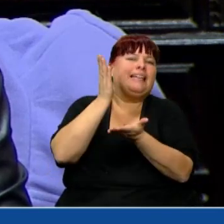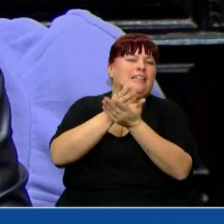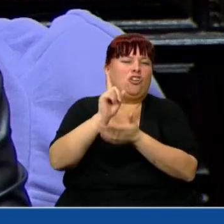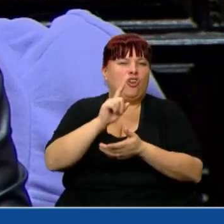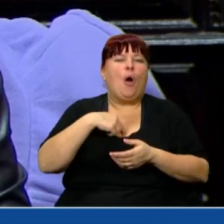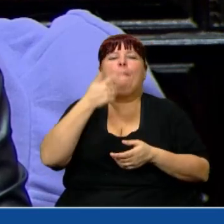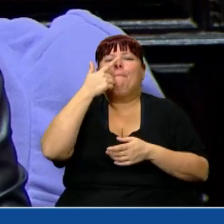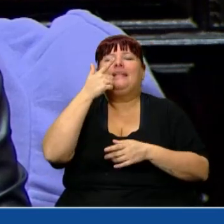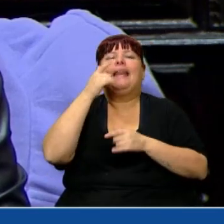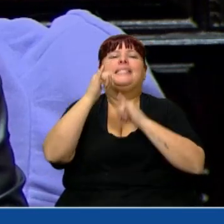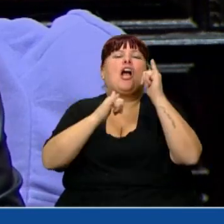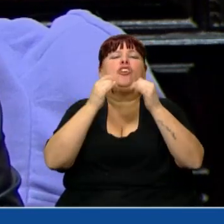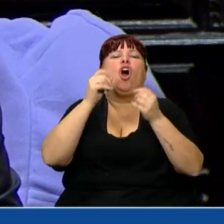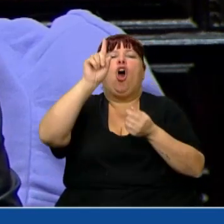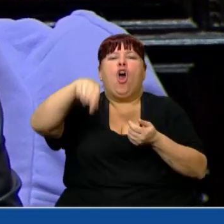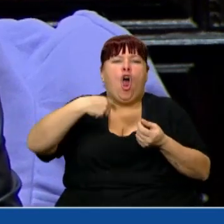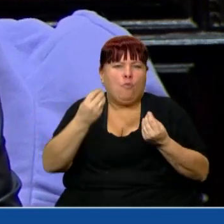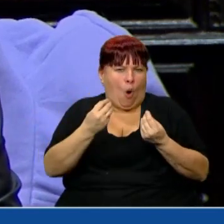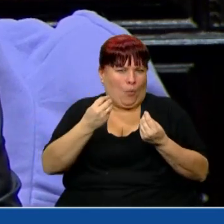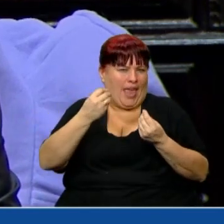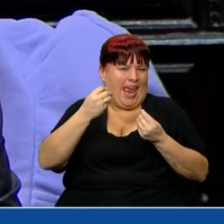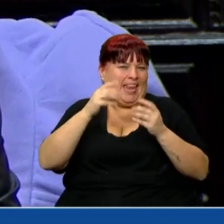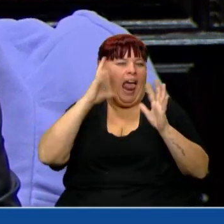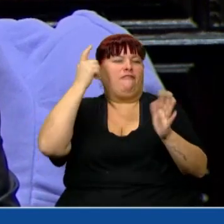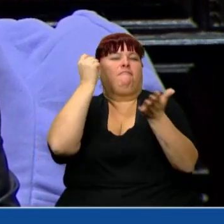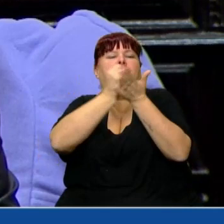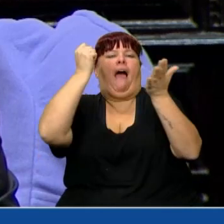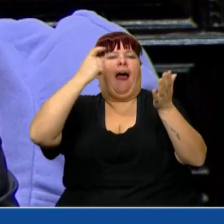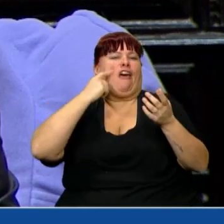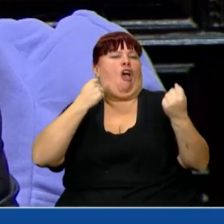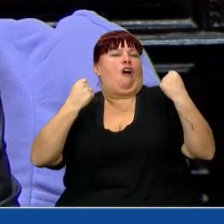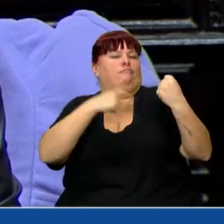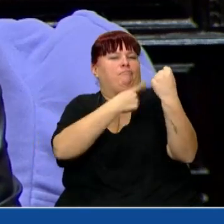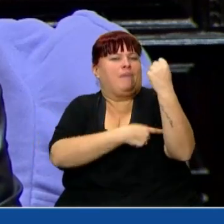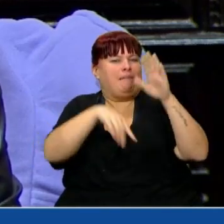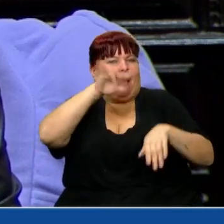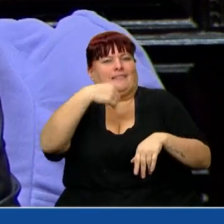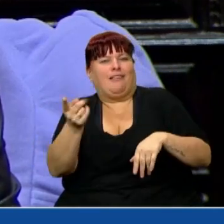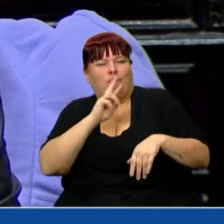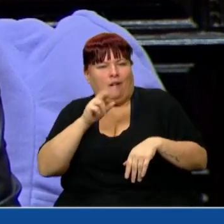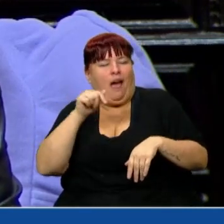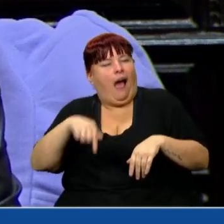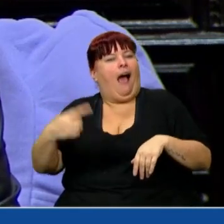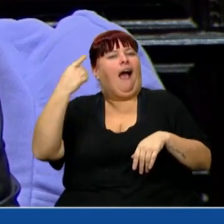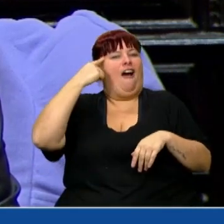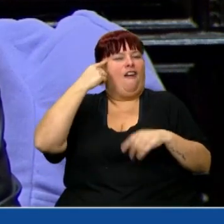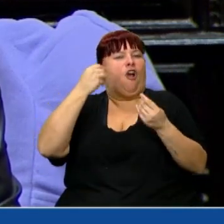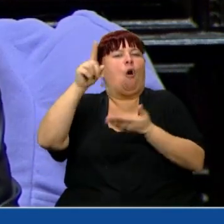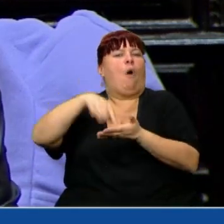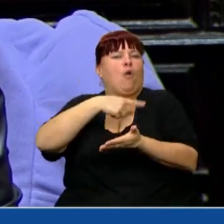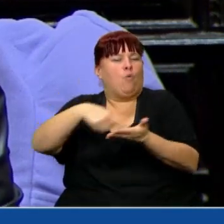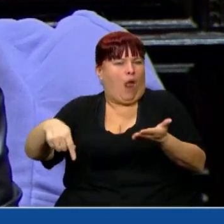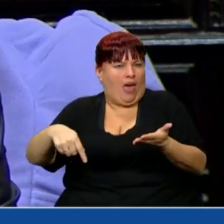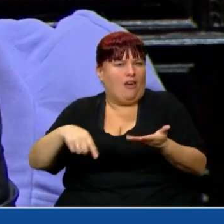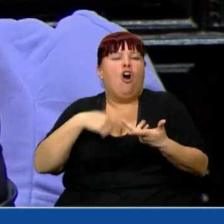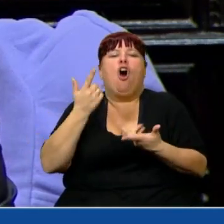nadie, me interesa traerlo a colación para saber de dónde provienen aquellos estereotipos patriarcales que hoy nos llevan a plantearnos esta derogación